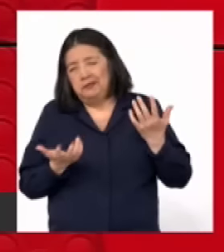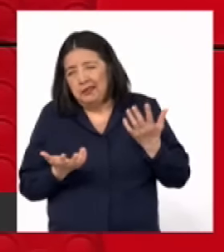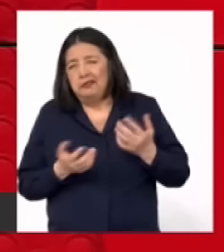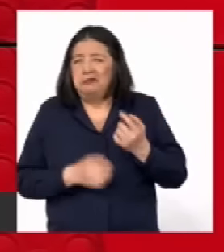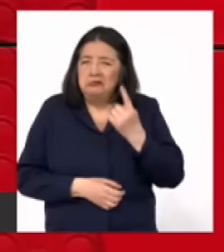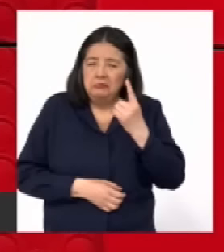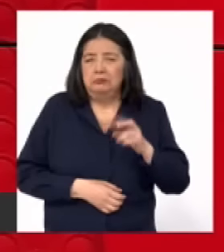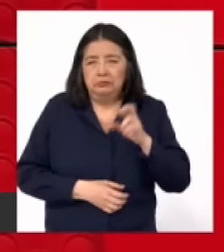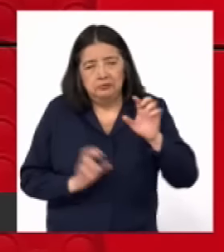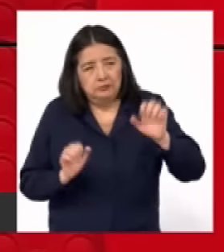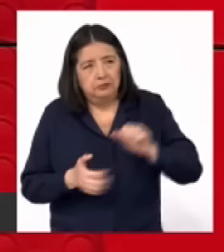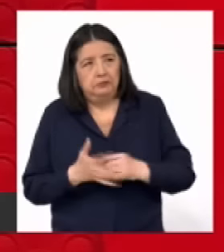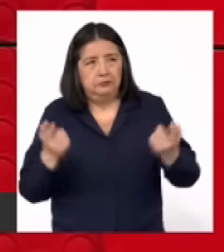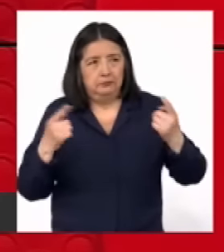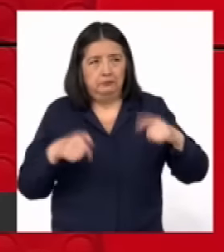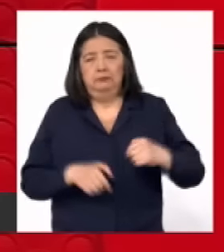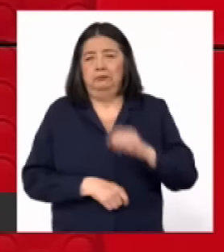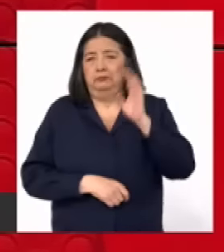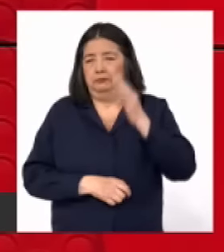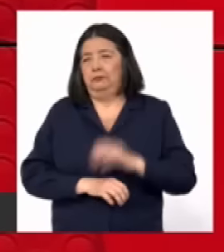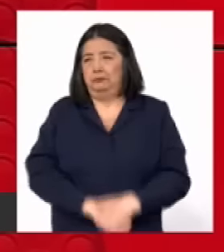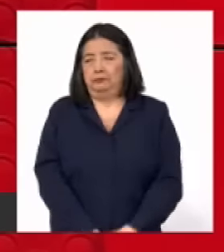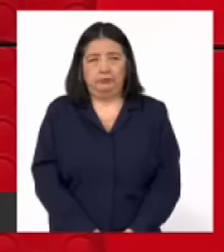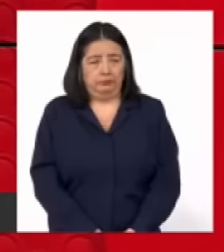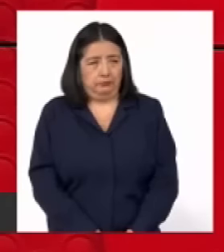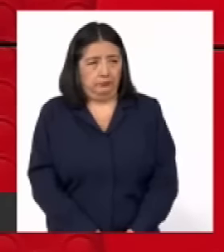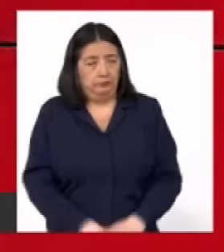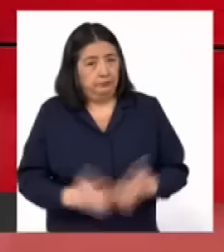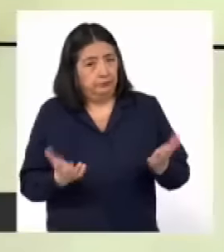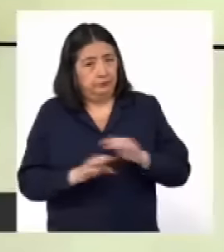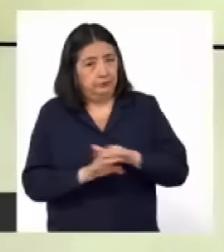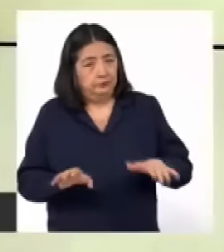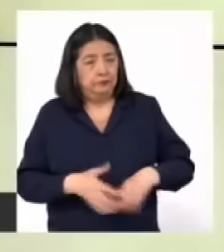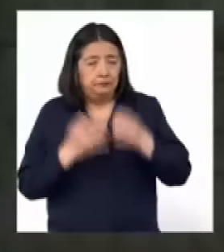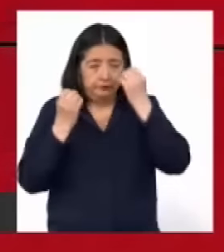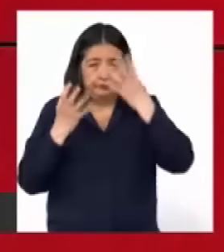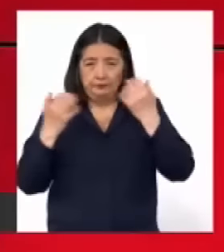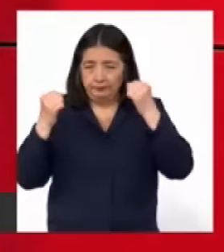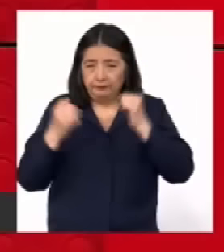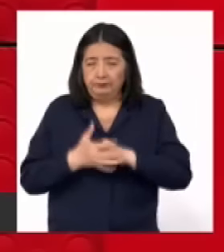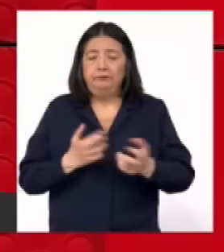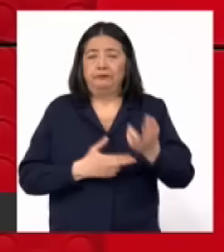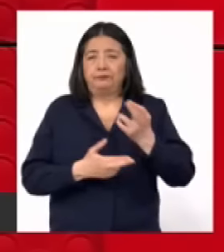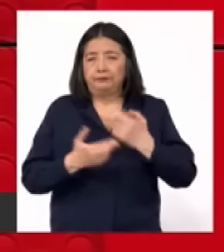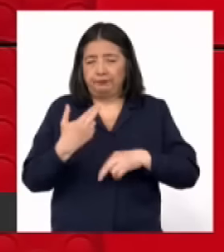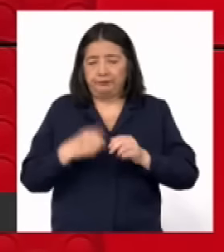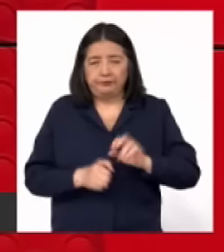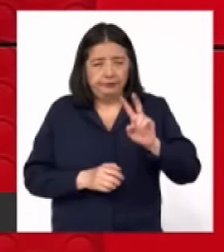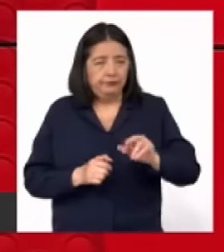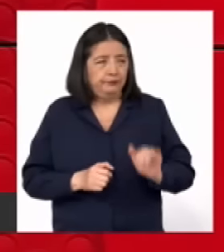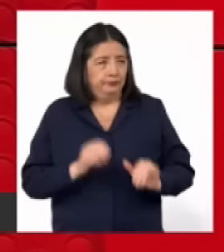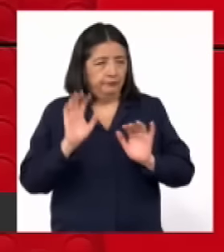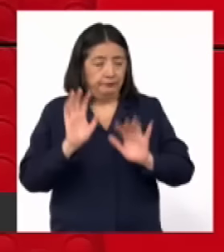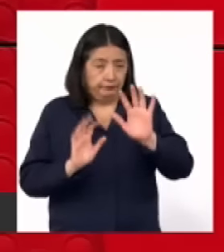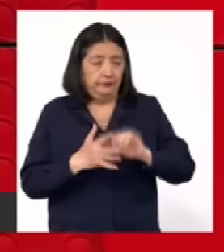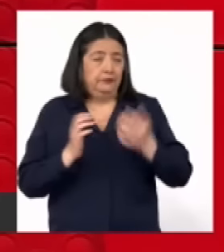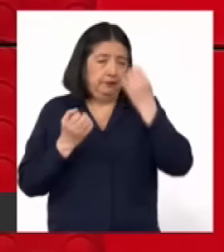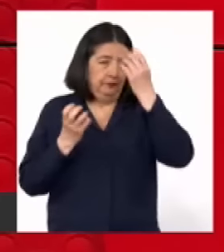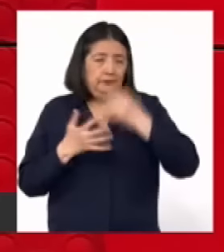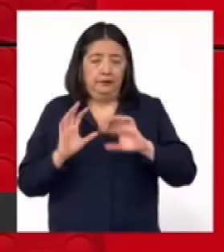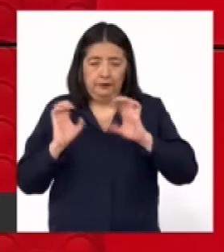menos un puntito contra la selección brasileña. Y bueno, hasta aquí llegó toda la información deportiva. Regresamos a las 2:15 con más información